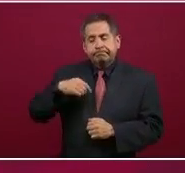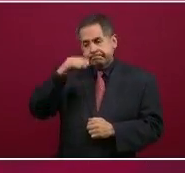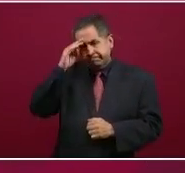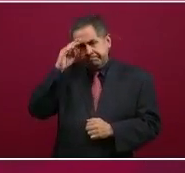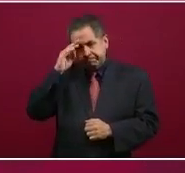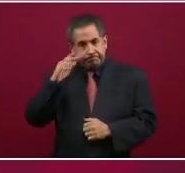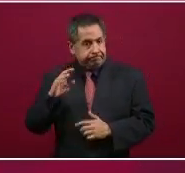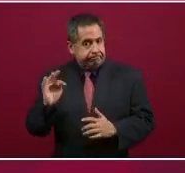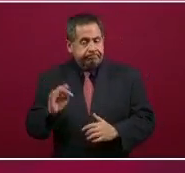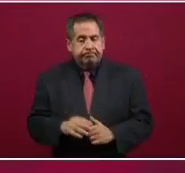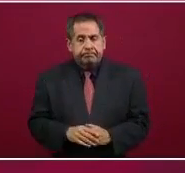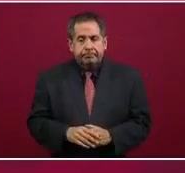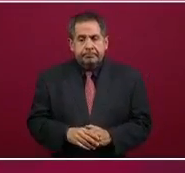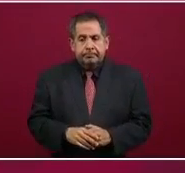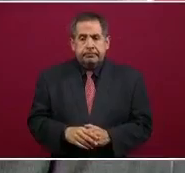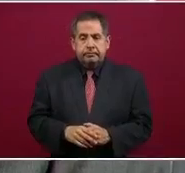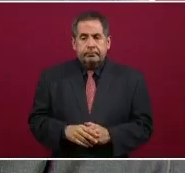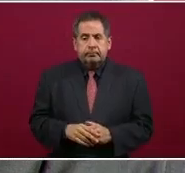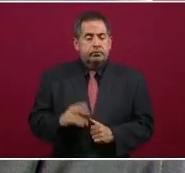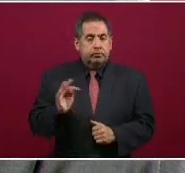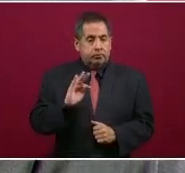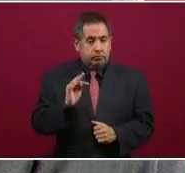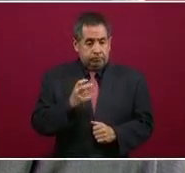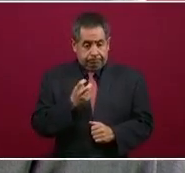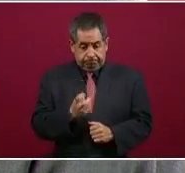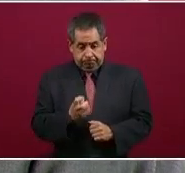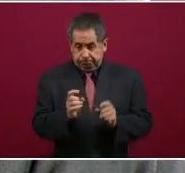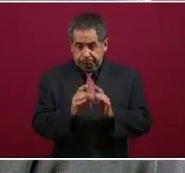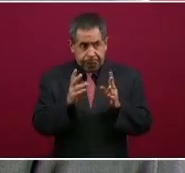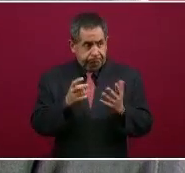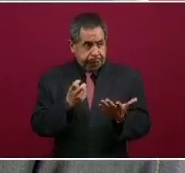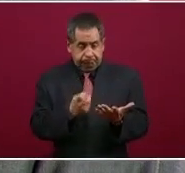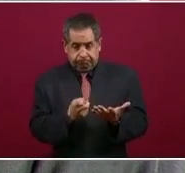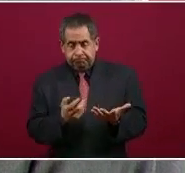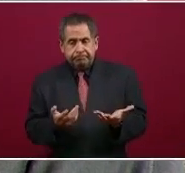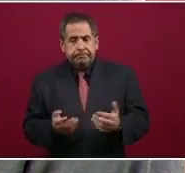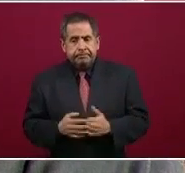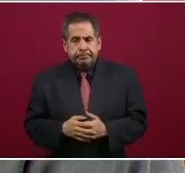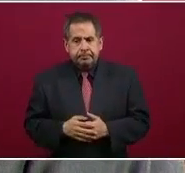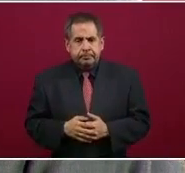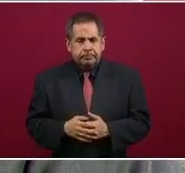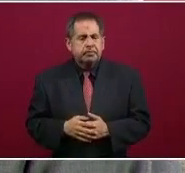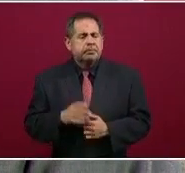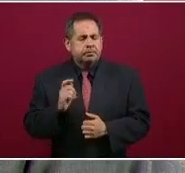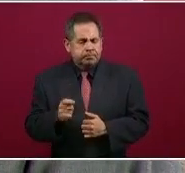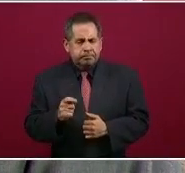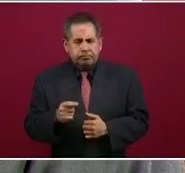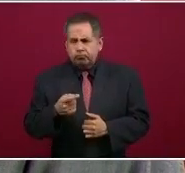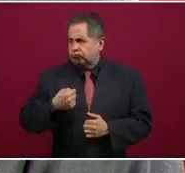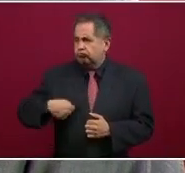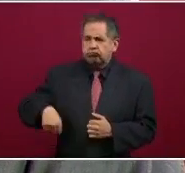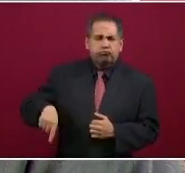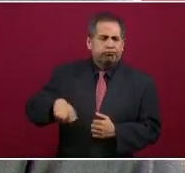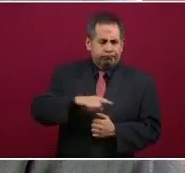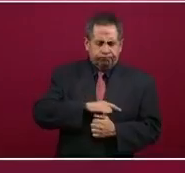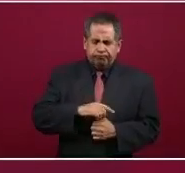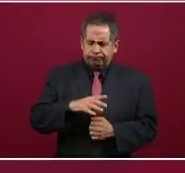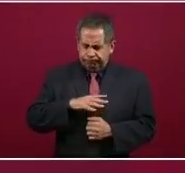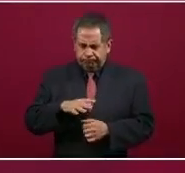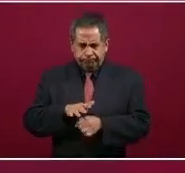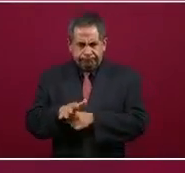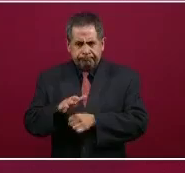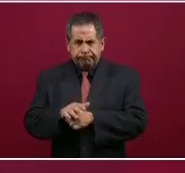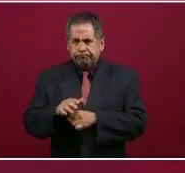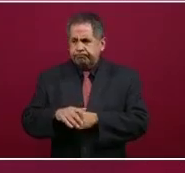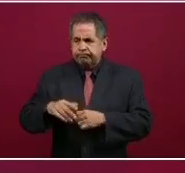una situación de esta naturaleza vamos a contar con el apoyo